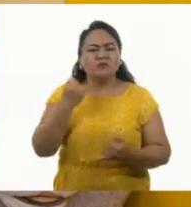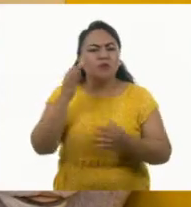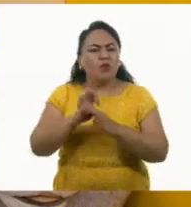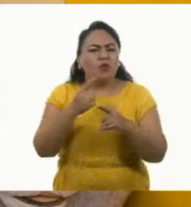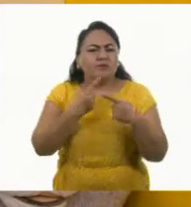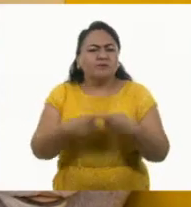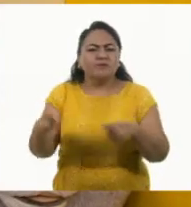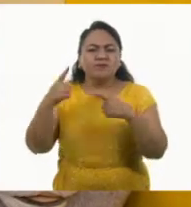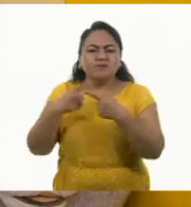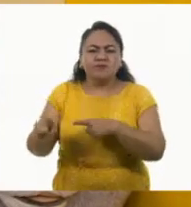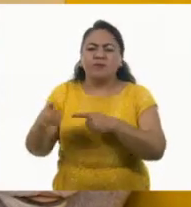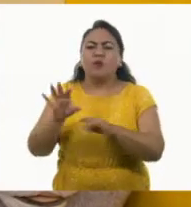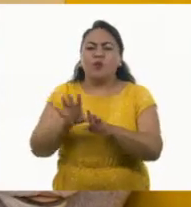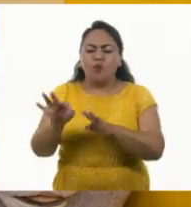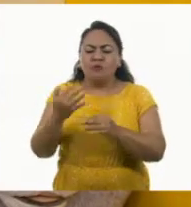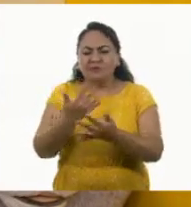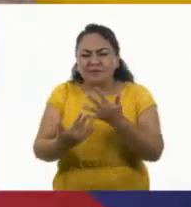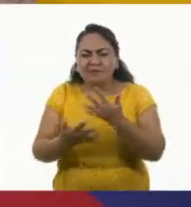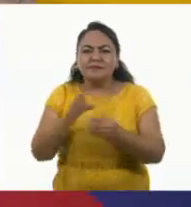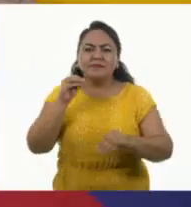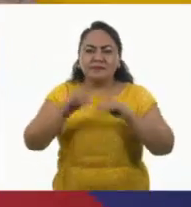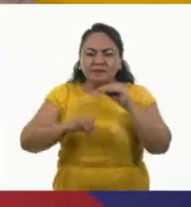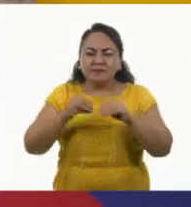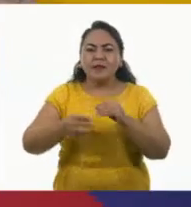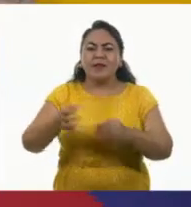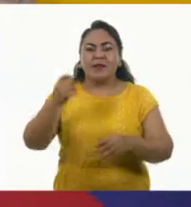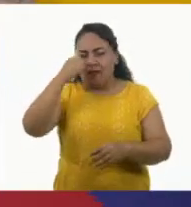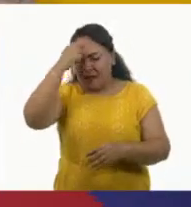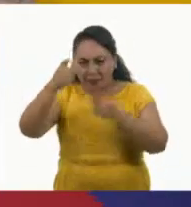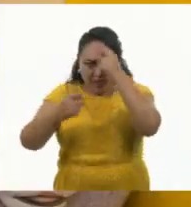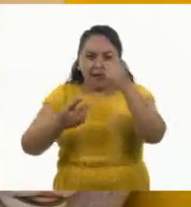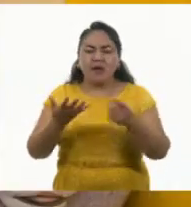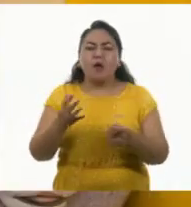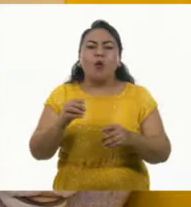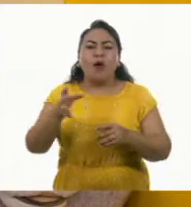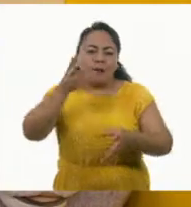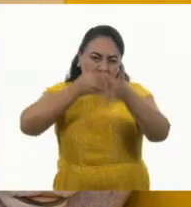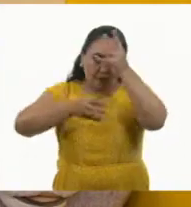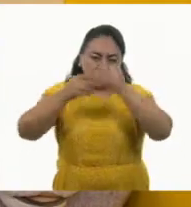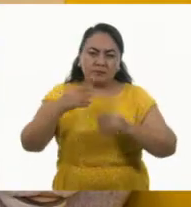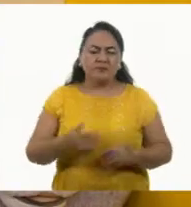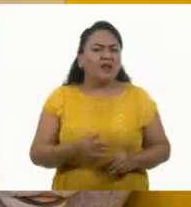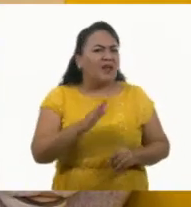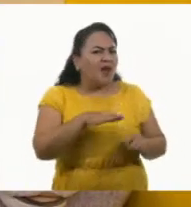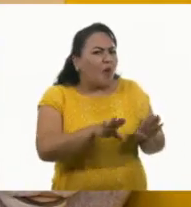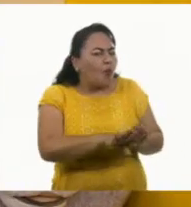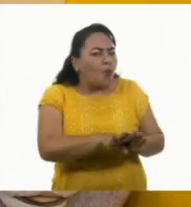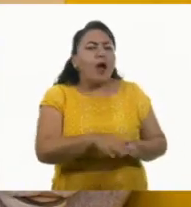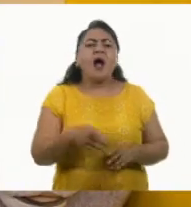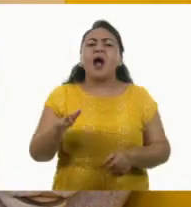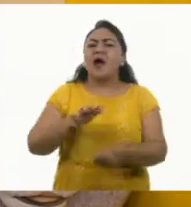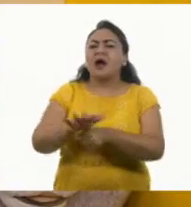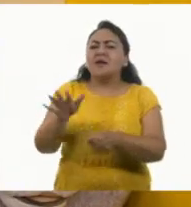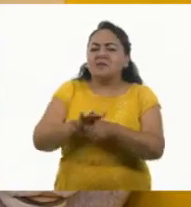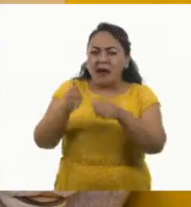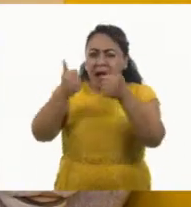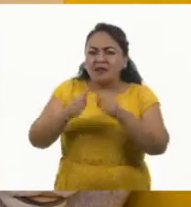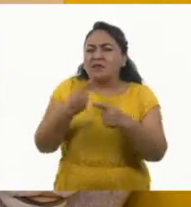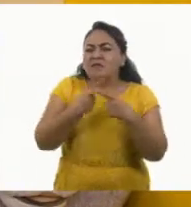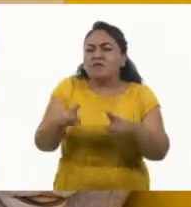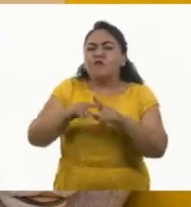trabajar, crear, jugar y aprender. ¿Y cómo es eso, Lili? A través del arte y sus diversas formas de